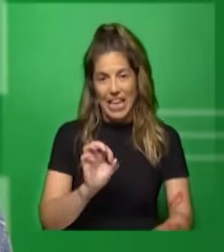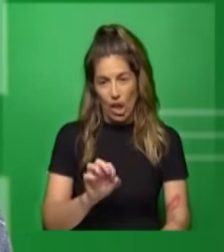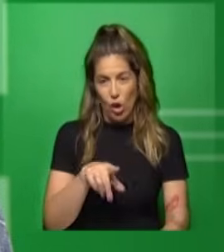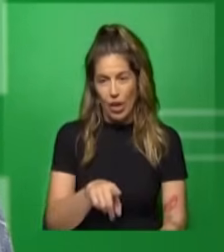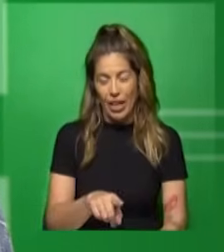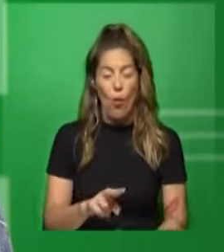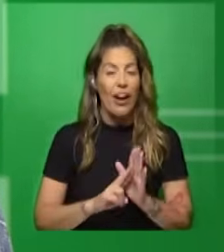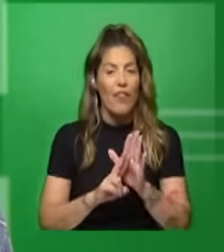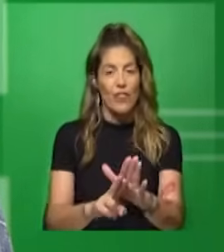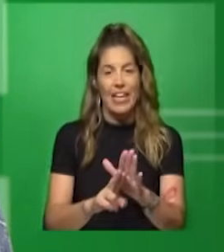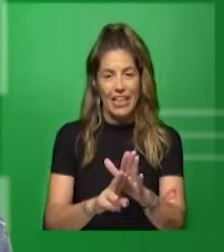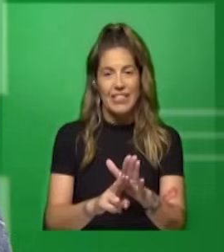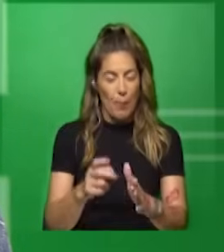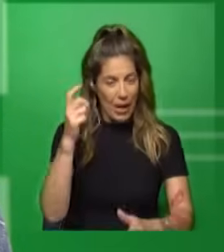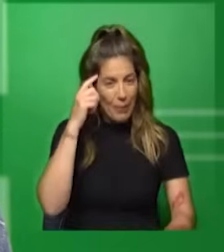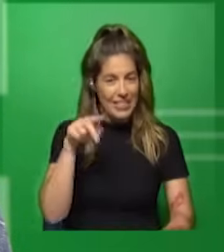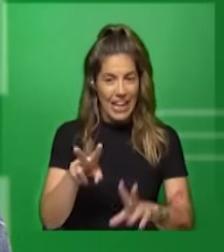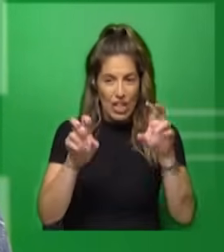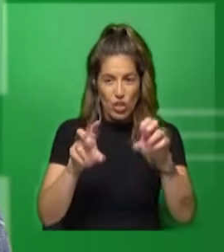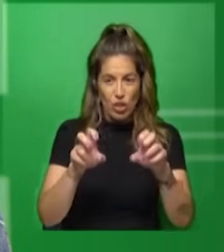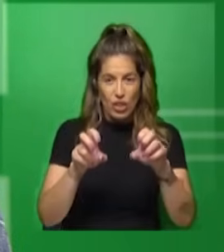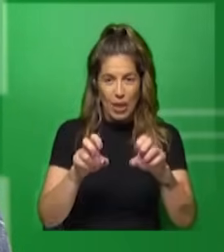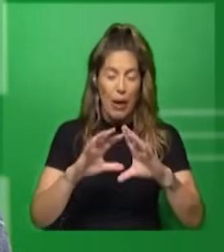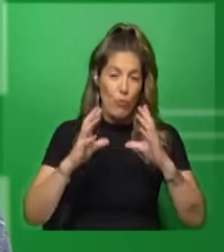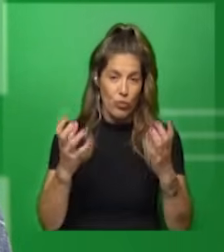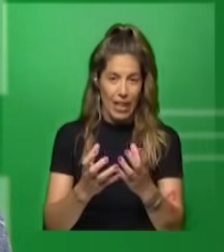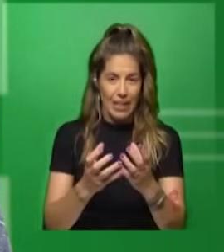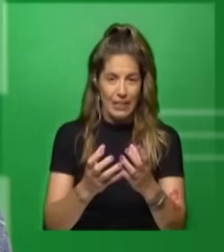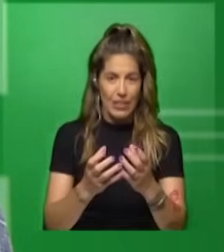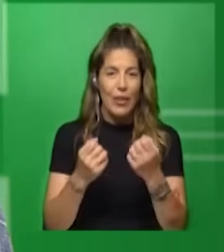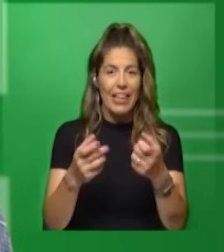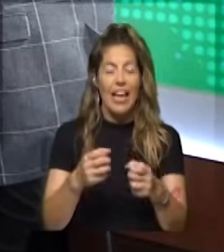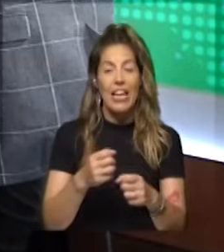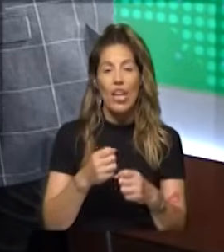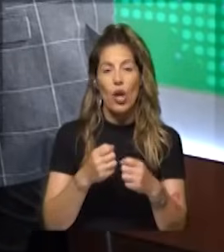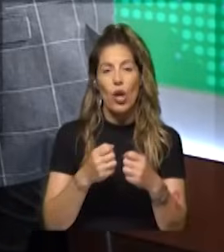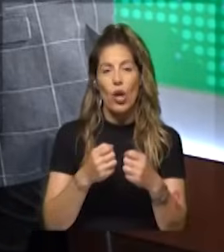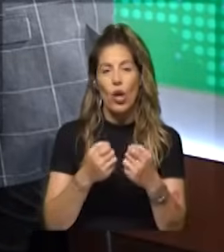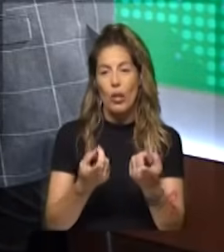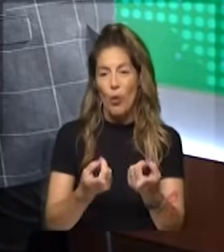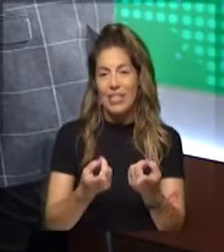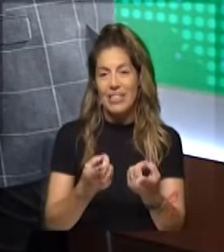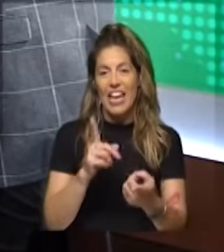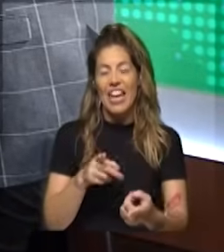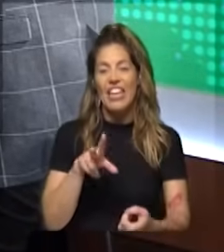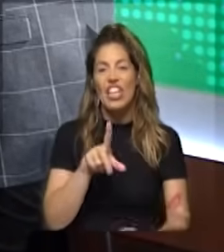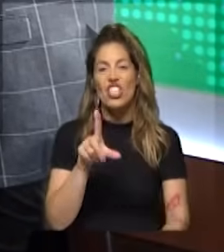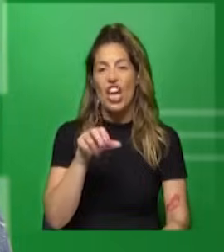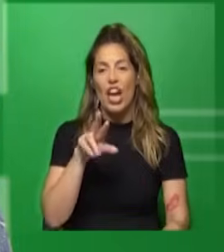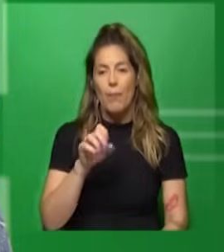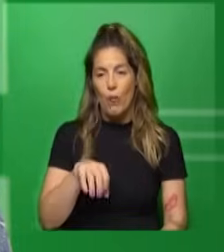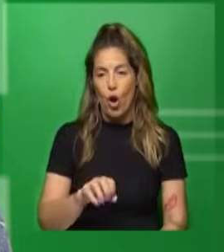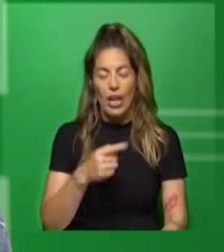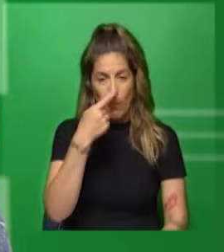es una referencia para pensar esos temas a escala planetaria. Pues si hubieras que darle un título. Y después, Guillermo, que me parece muy interesante